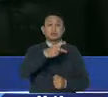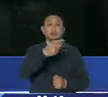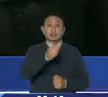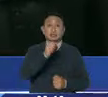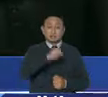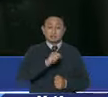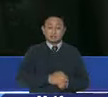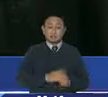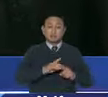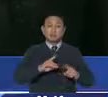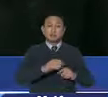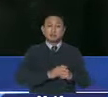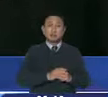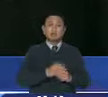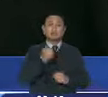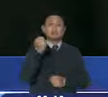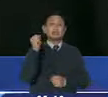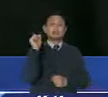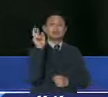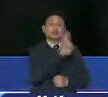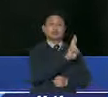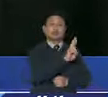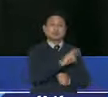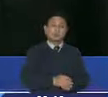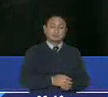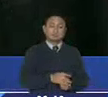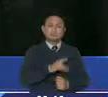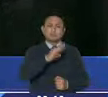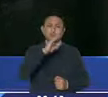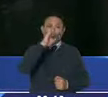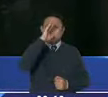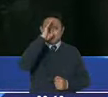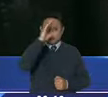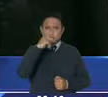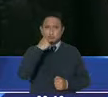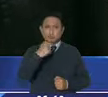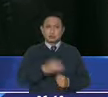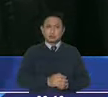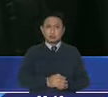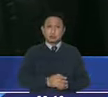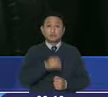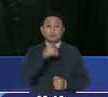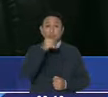rastreo estaba ya por Chimbacalle. Pero lo que nos supo decir la policía es que